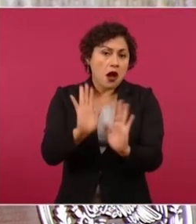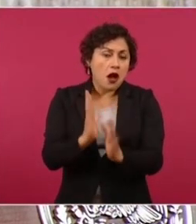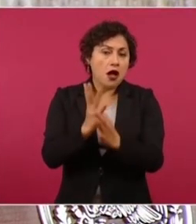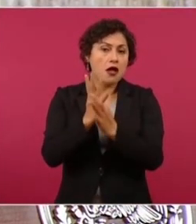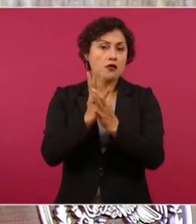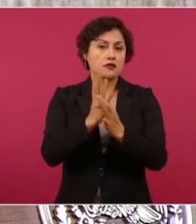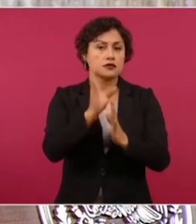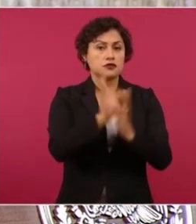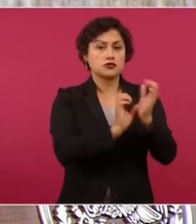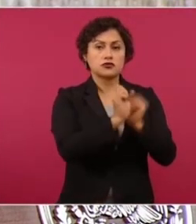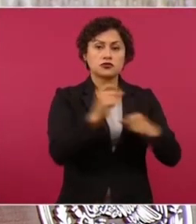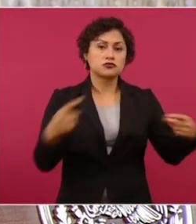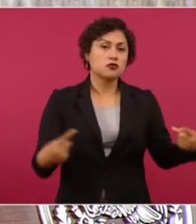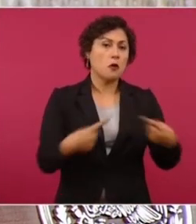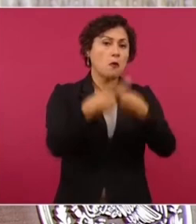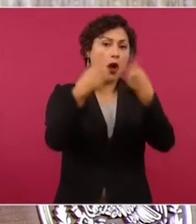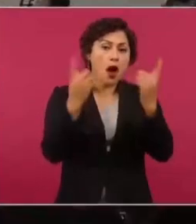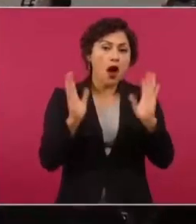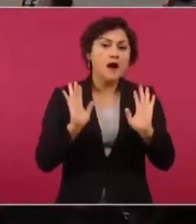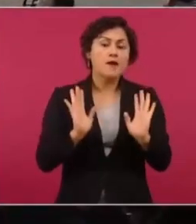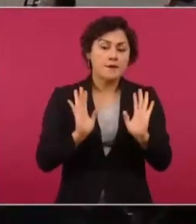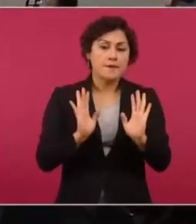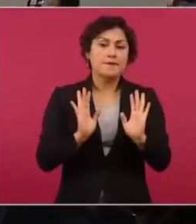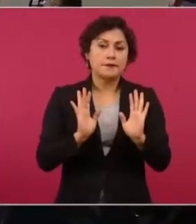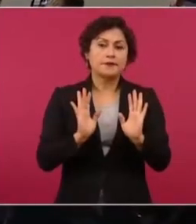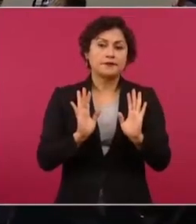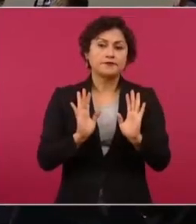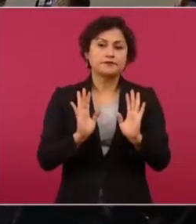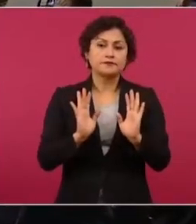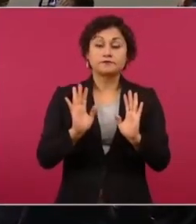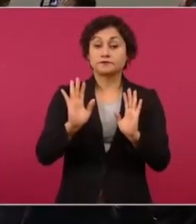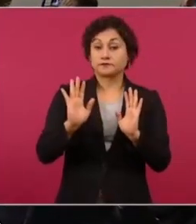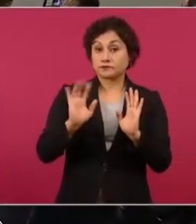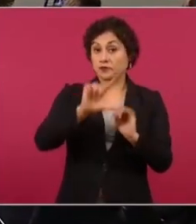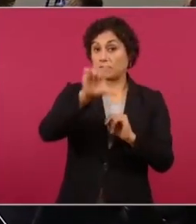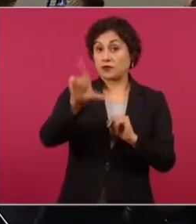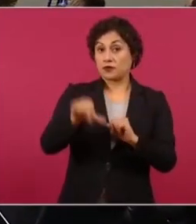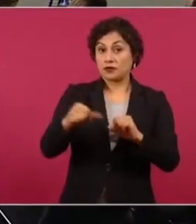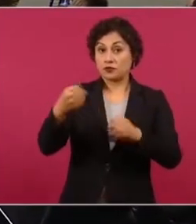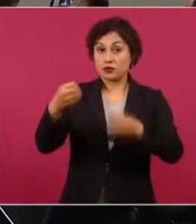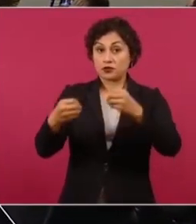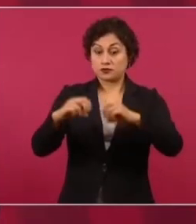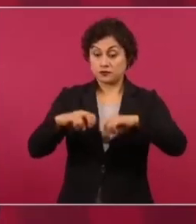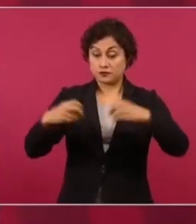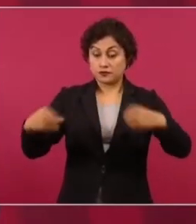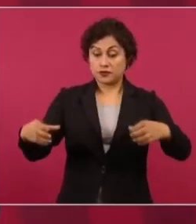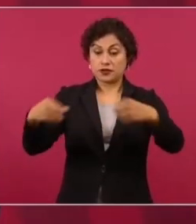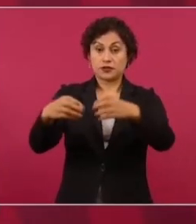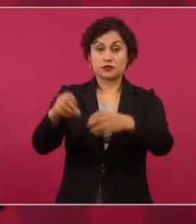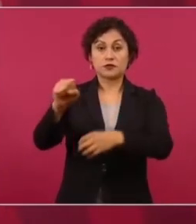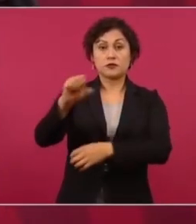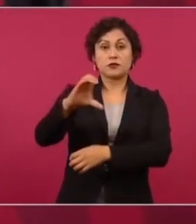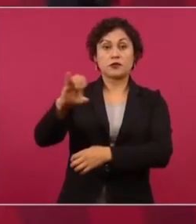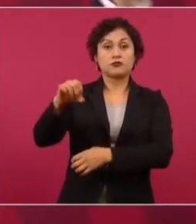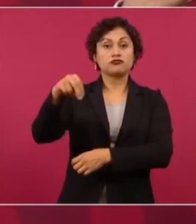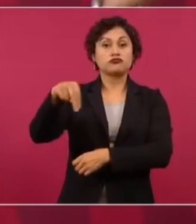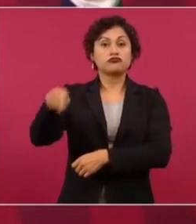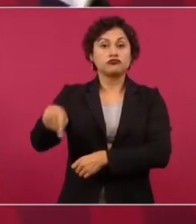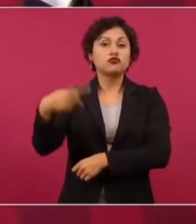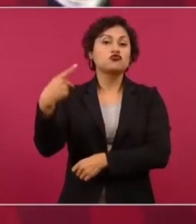inconstitucional, y son los ministros de la Corte los que van a resolver. Lo